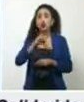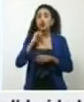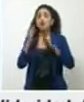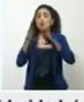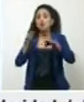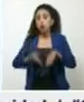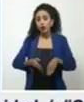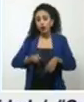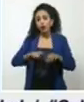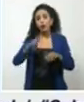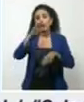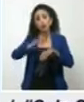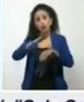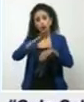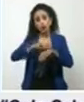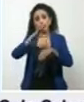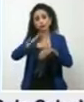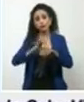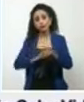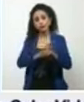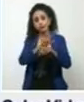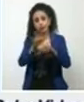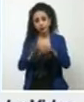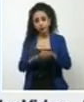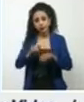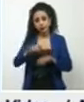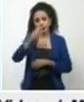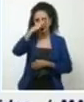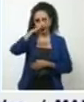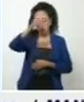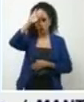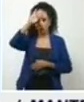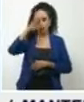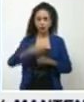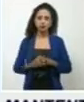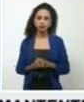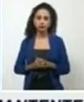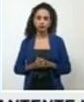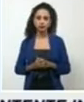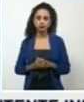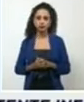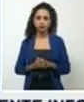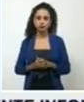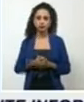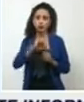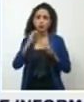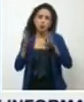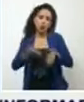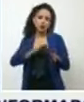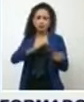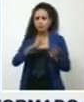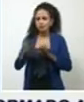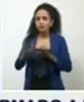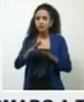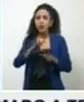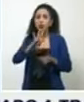consecuencia de la COVID en nuestro país. Eso da una letalidad de